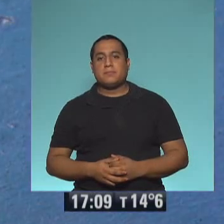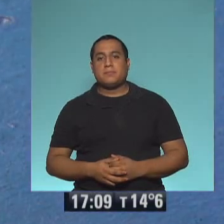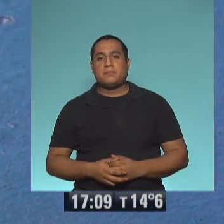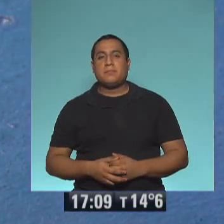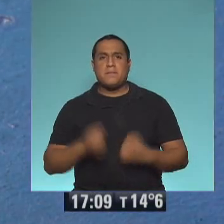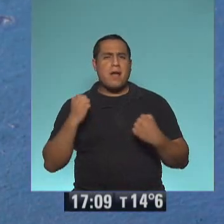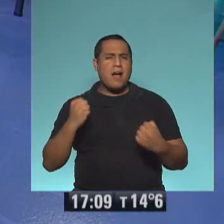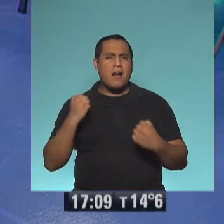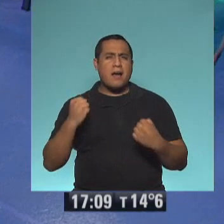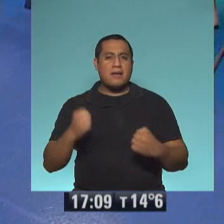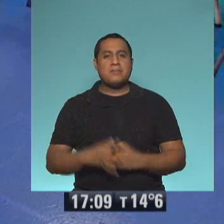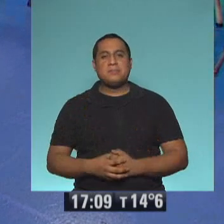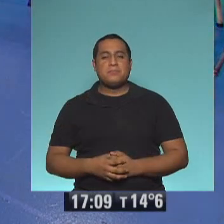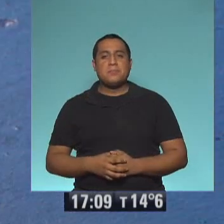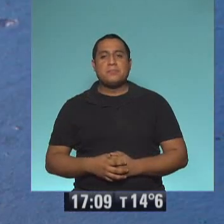marta